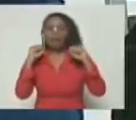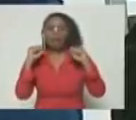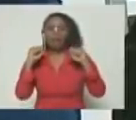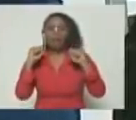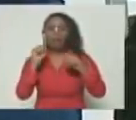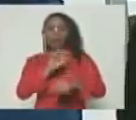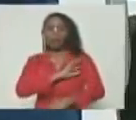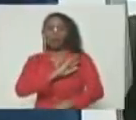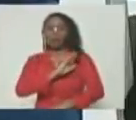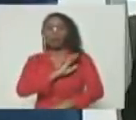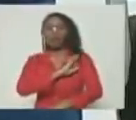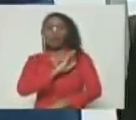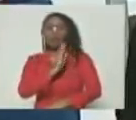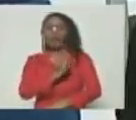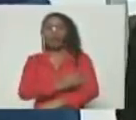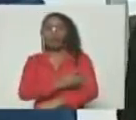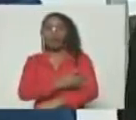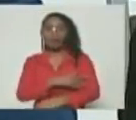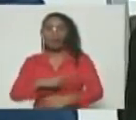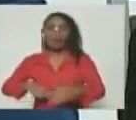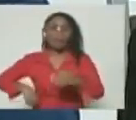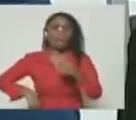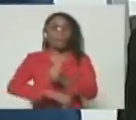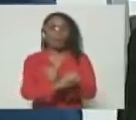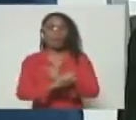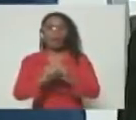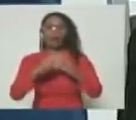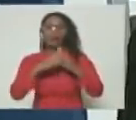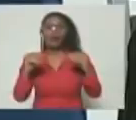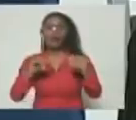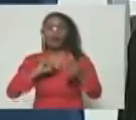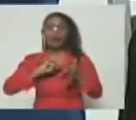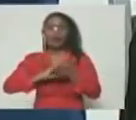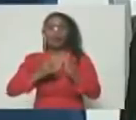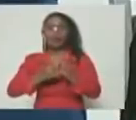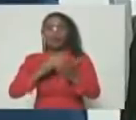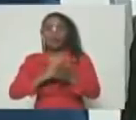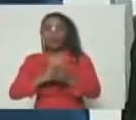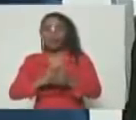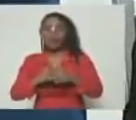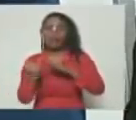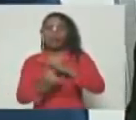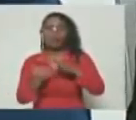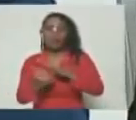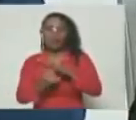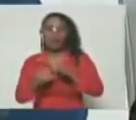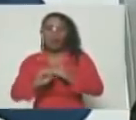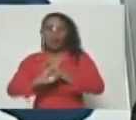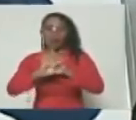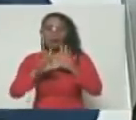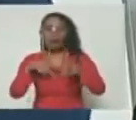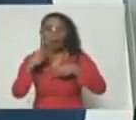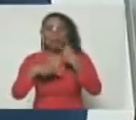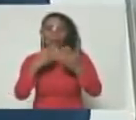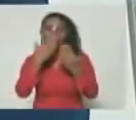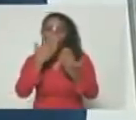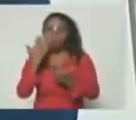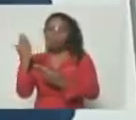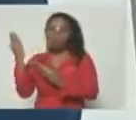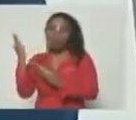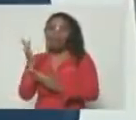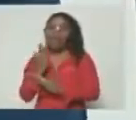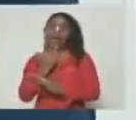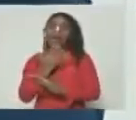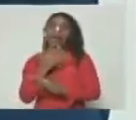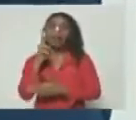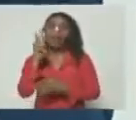bueno, le han dado una patada a todo lo que significa la institucionalidad, la clase política, y vea lo que hicieron, por ejemplo,